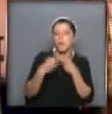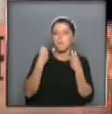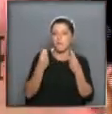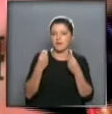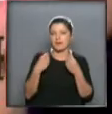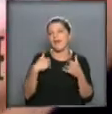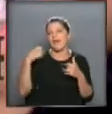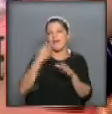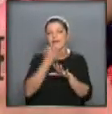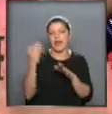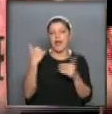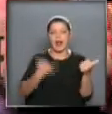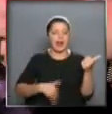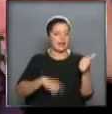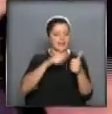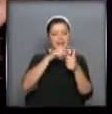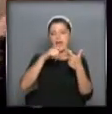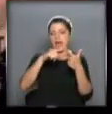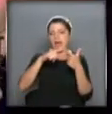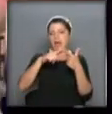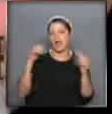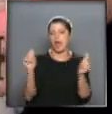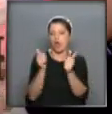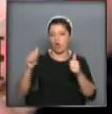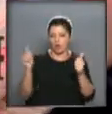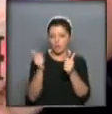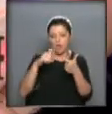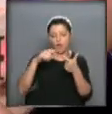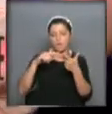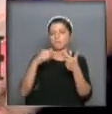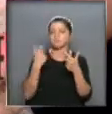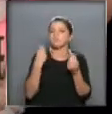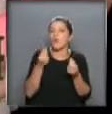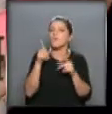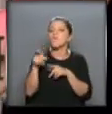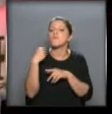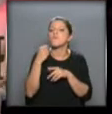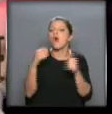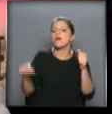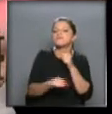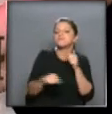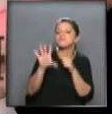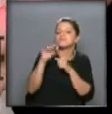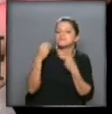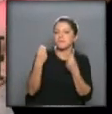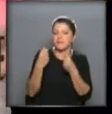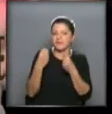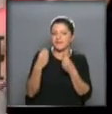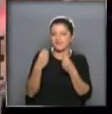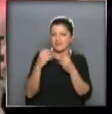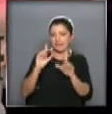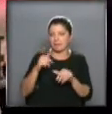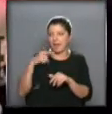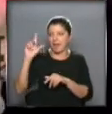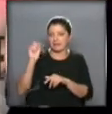una guitarra, se elige un acordeón. ¿Qué es lo que te lleva a vos en el Chaco, ¿no? Elegir un